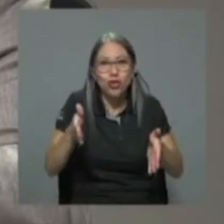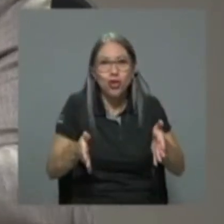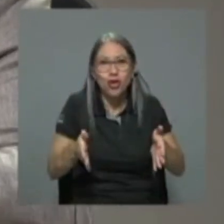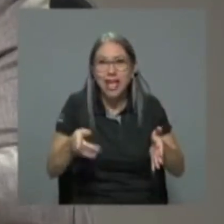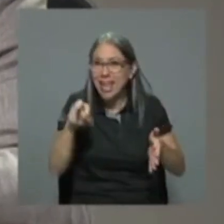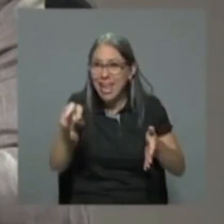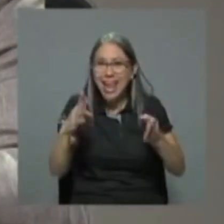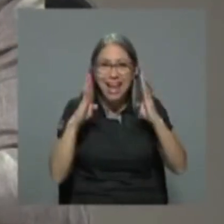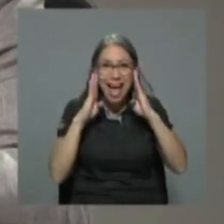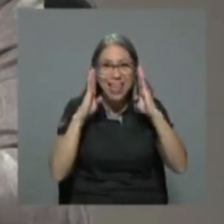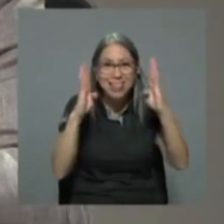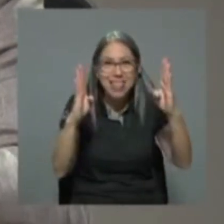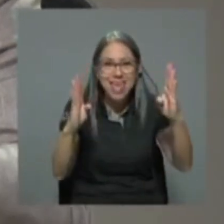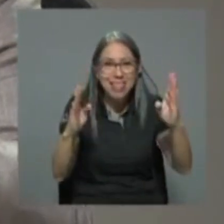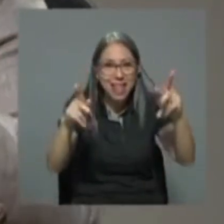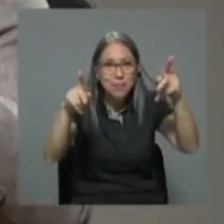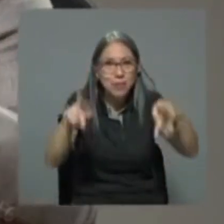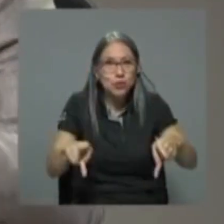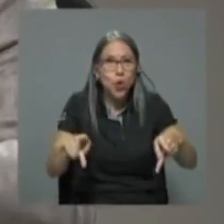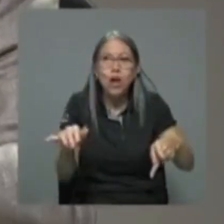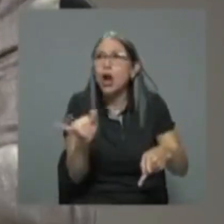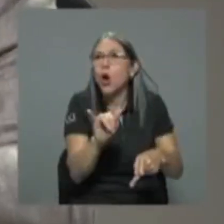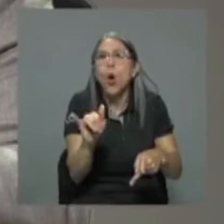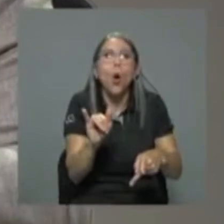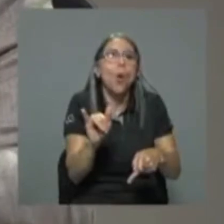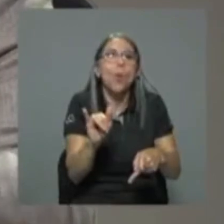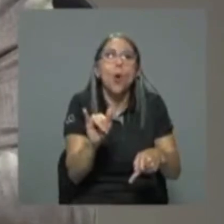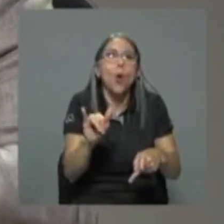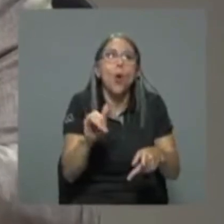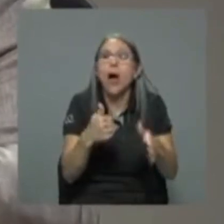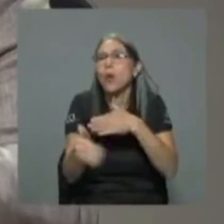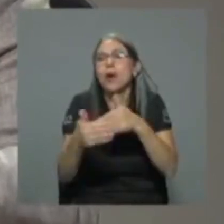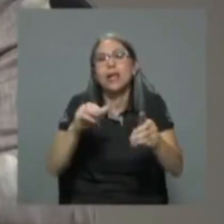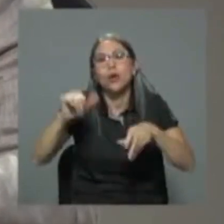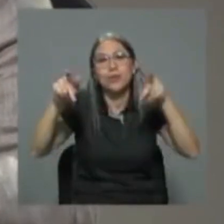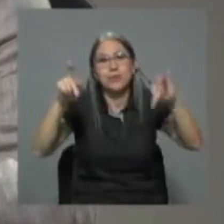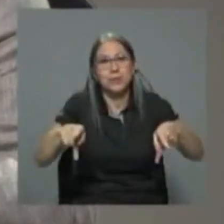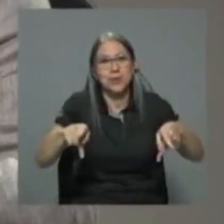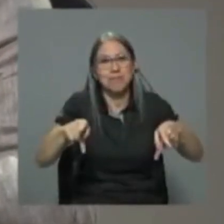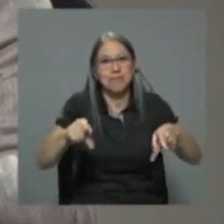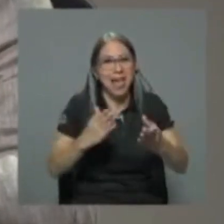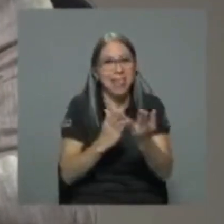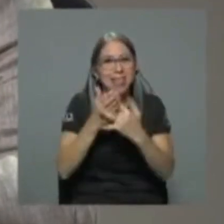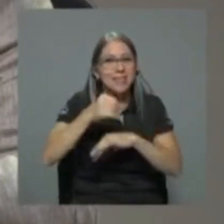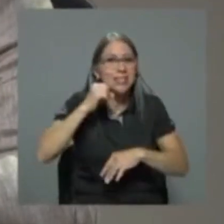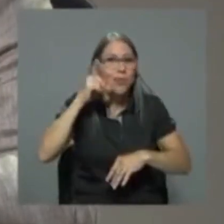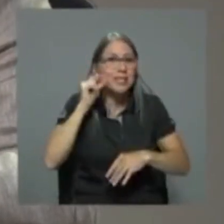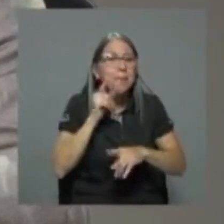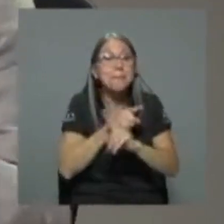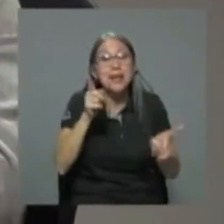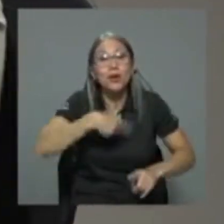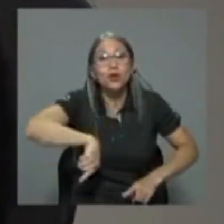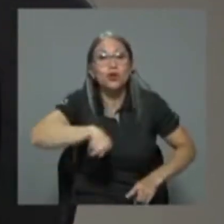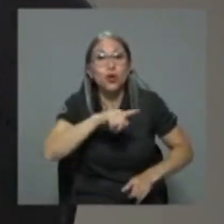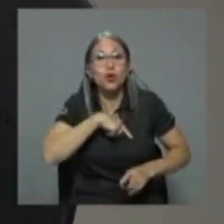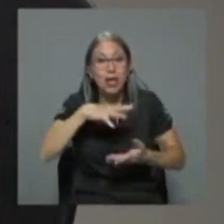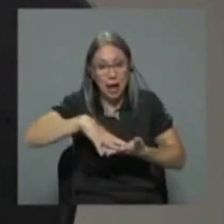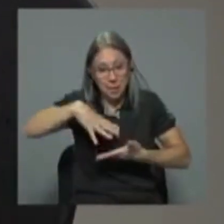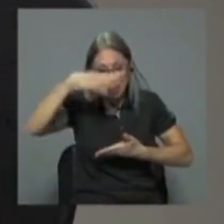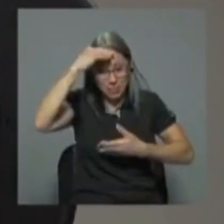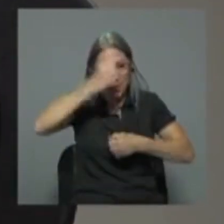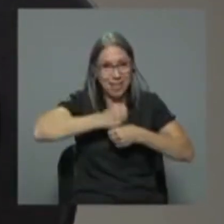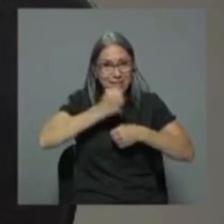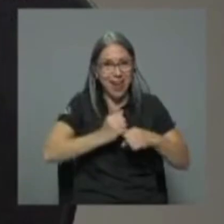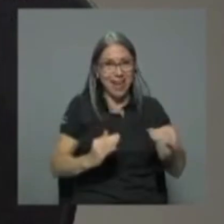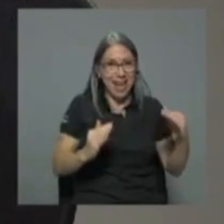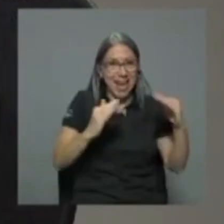un ejecutivo más en WhatsApp. Pero una de las grandes conclusiones es que aprendimos a trabajar desde la casa, pero trabajar solo